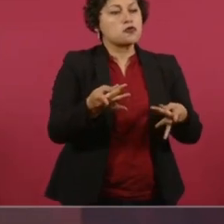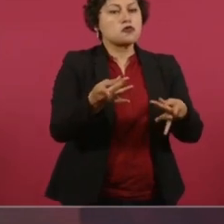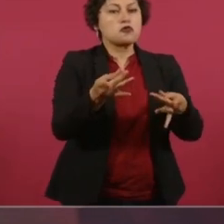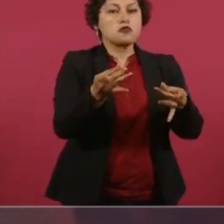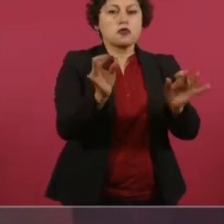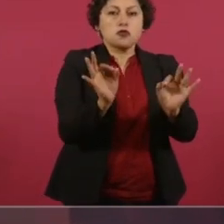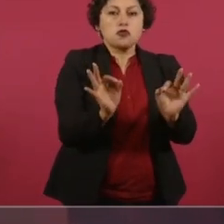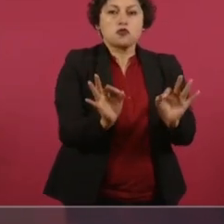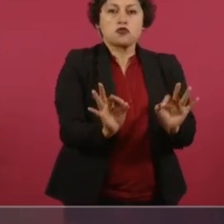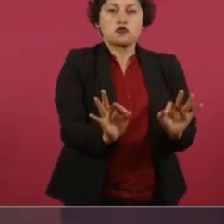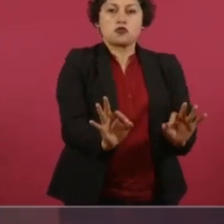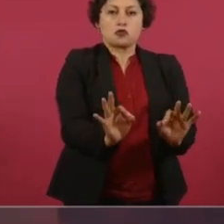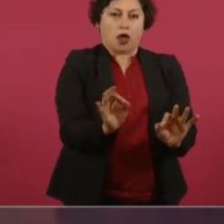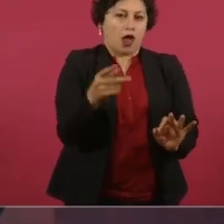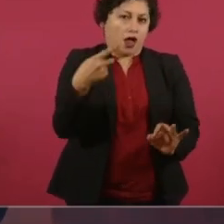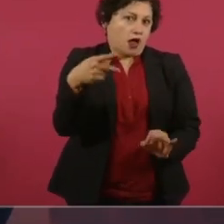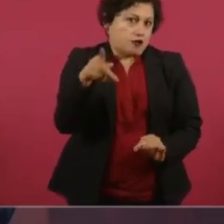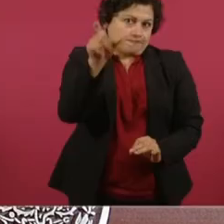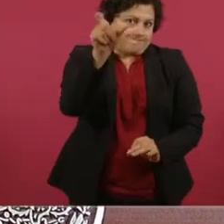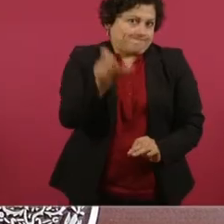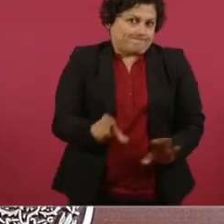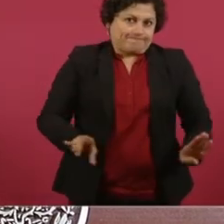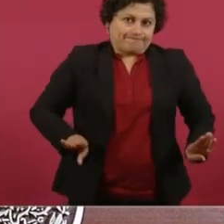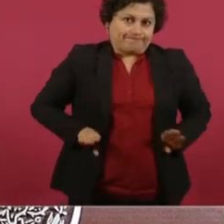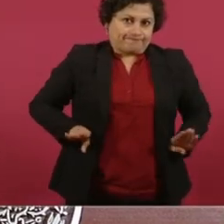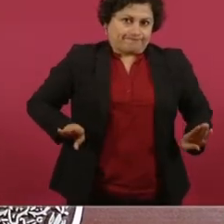aún con su estilo,